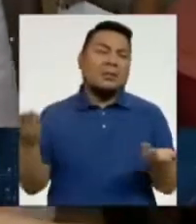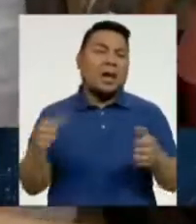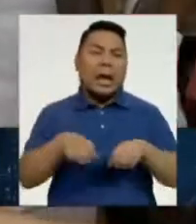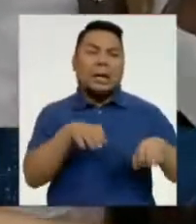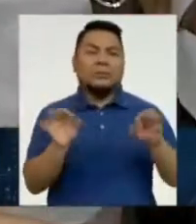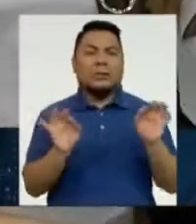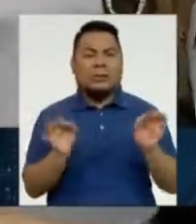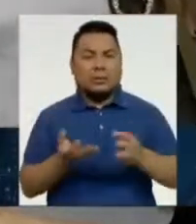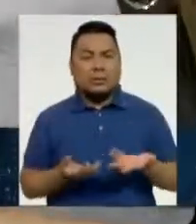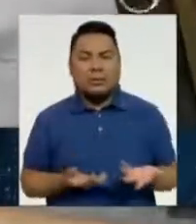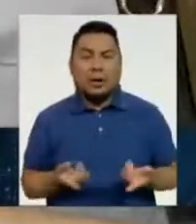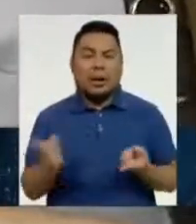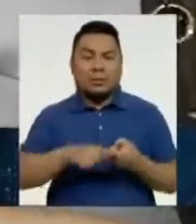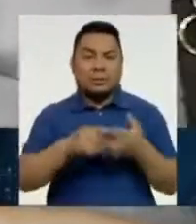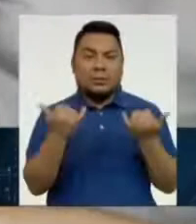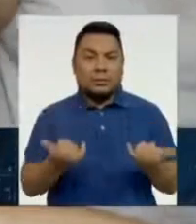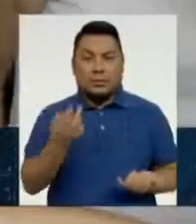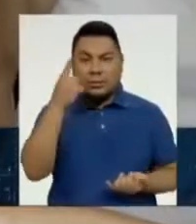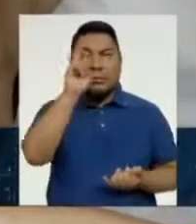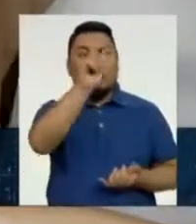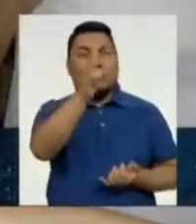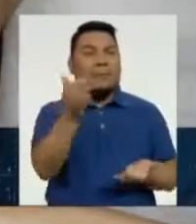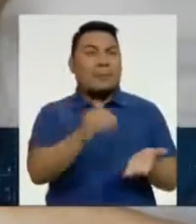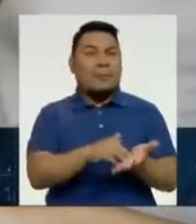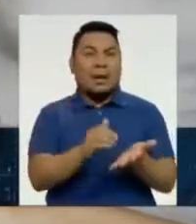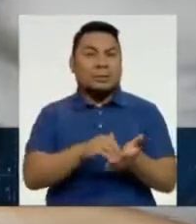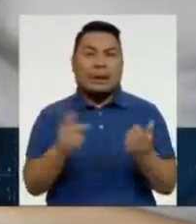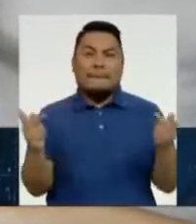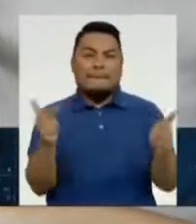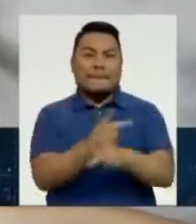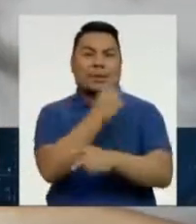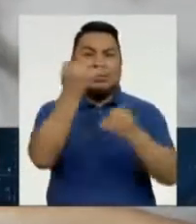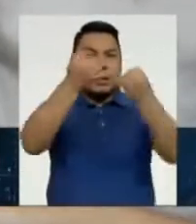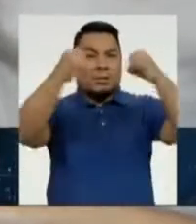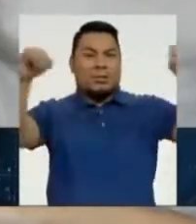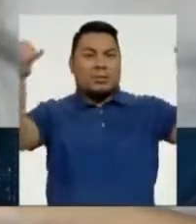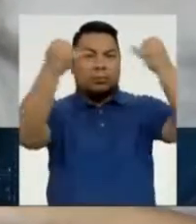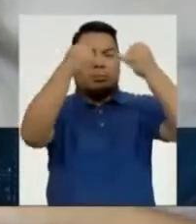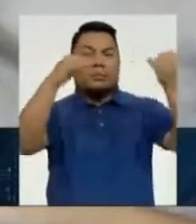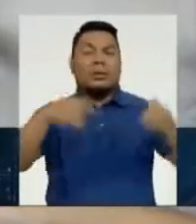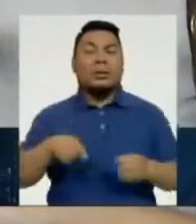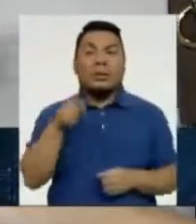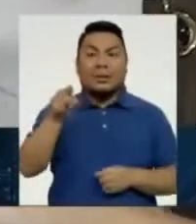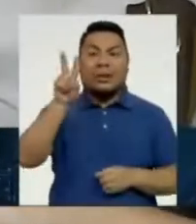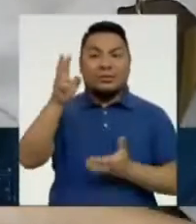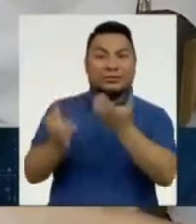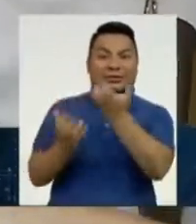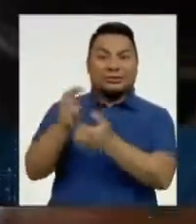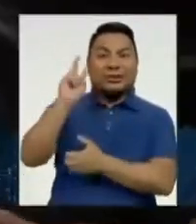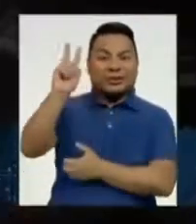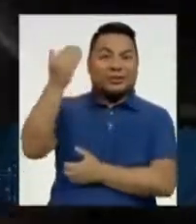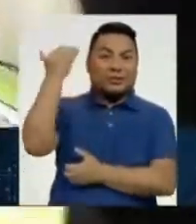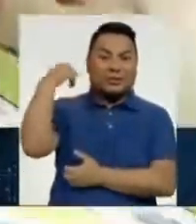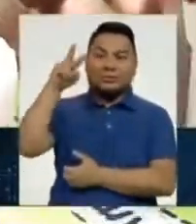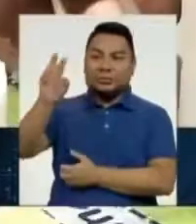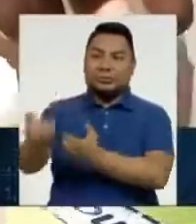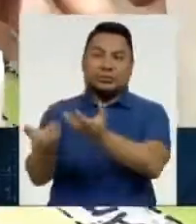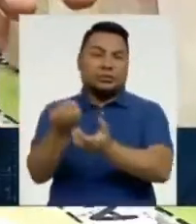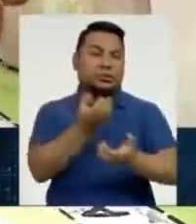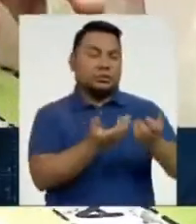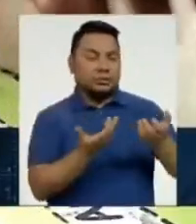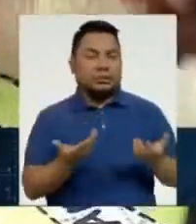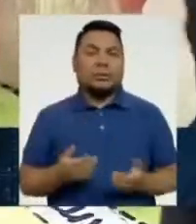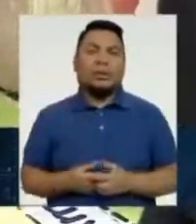hasta ahora, mire los cables que están mal instalados, que hace poco ha habido 2 incendios en Quirón, Ayacucho, si no me equivoco.